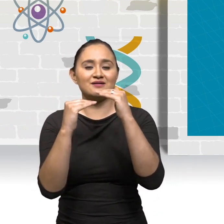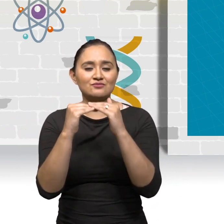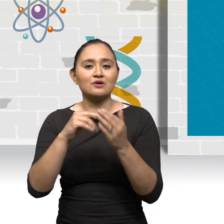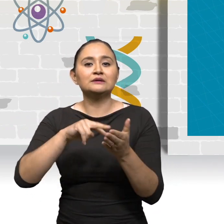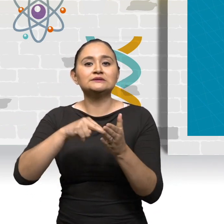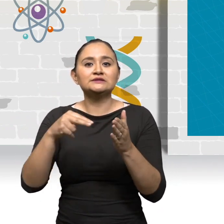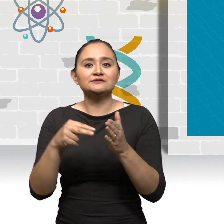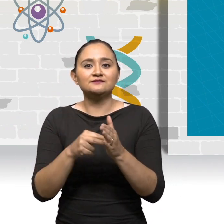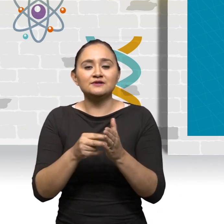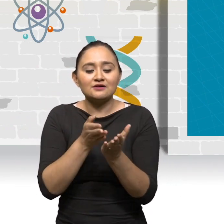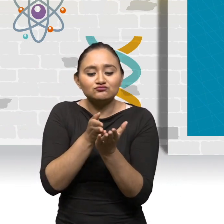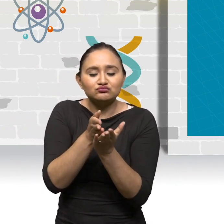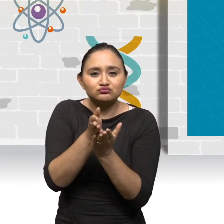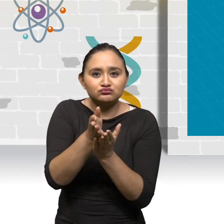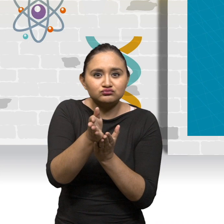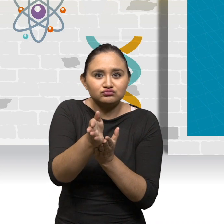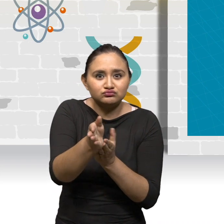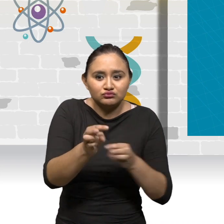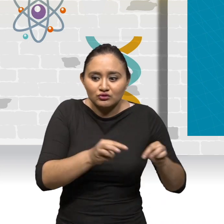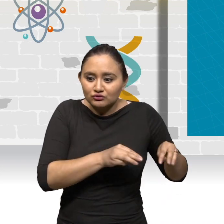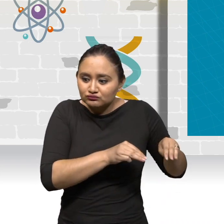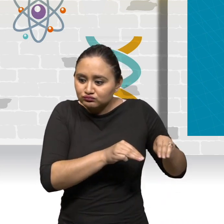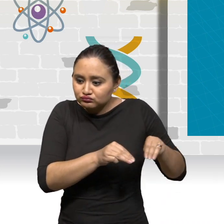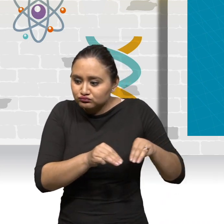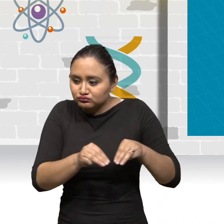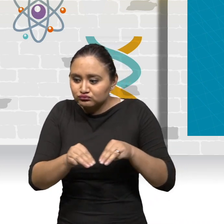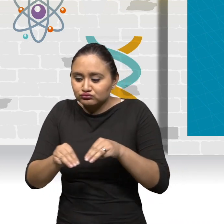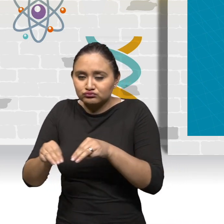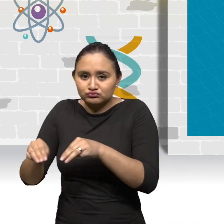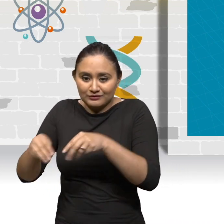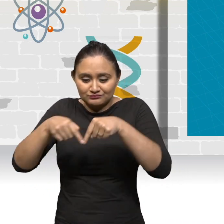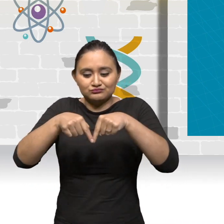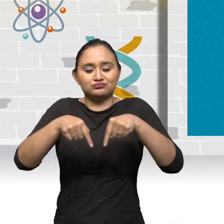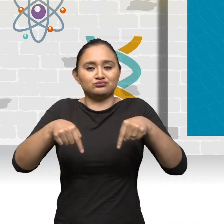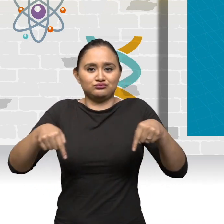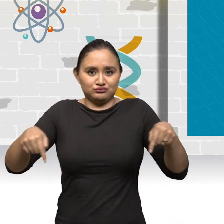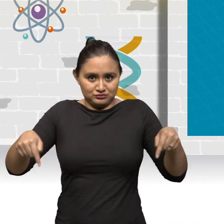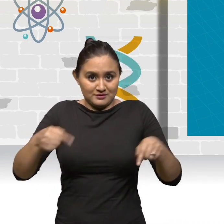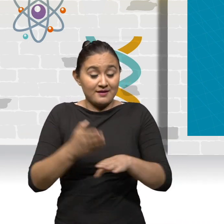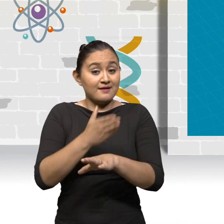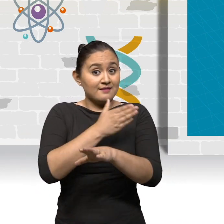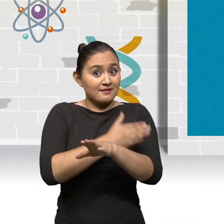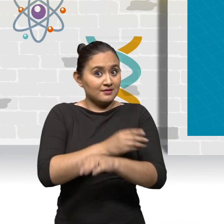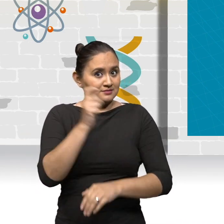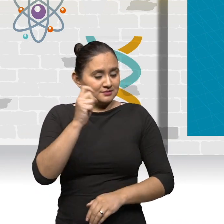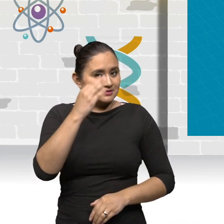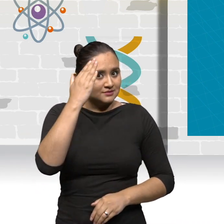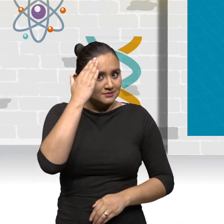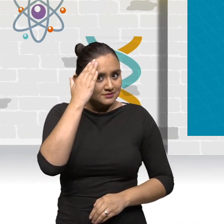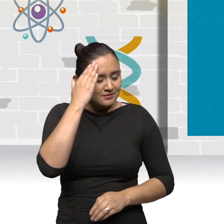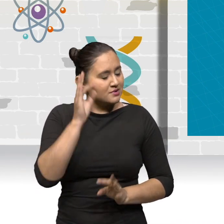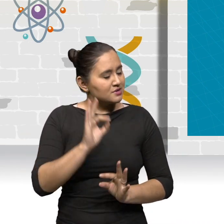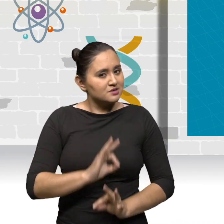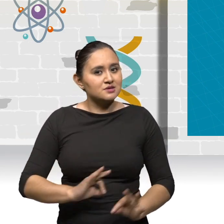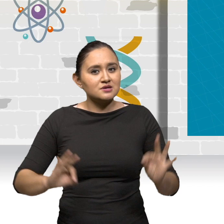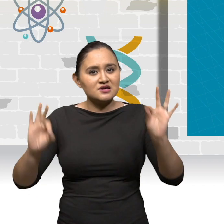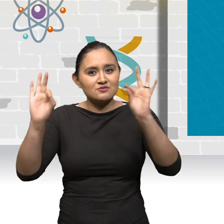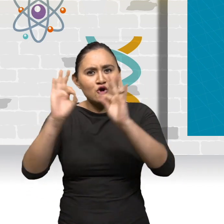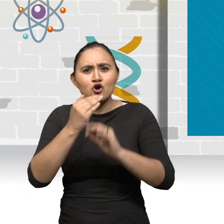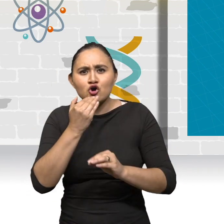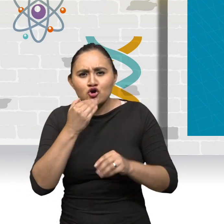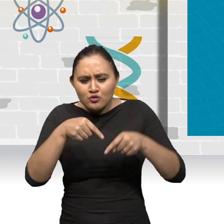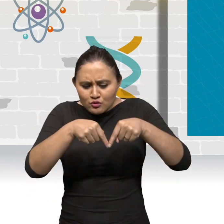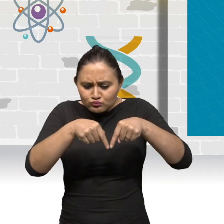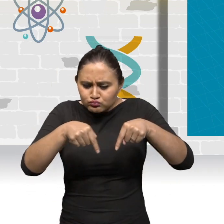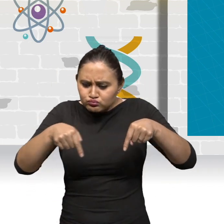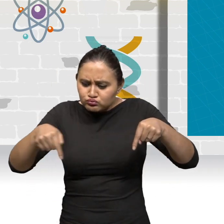decir, el desplazamiento total que recorre el objeto horizontalmente. Para ello debemos conocer las características propias de este